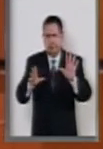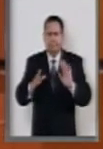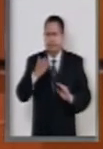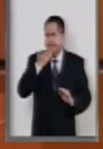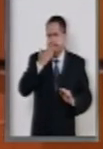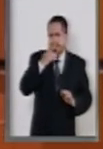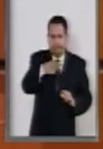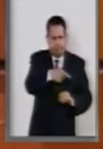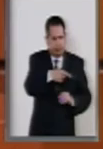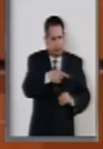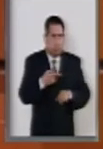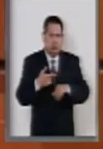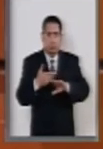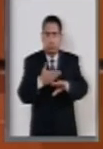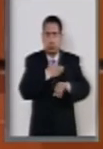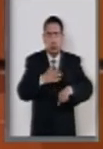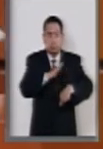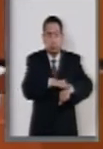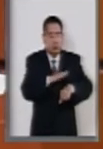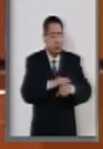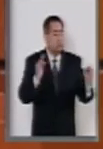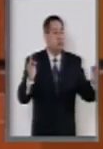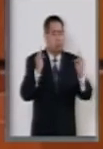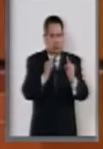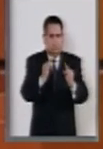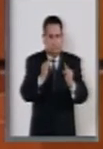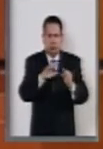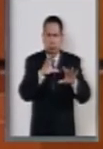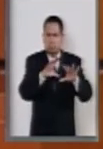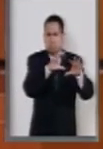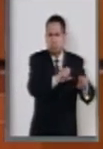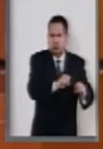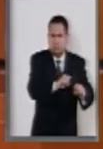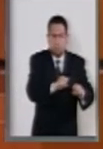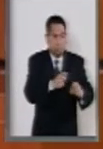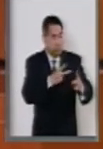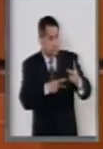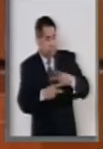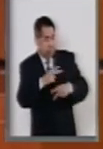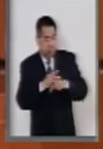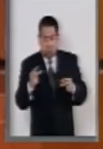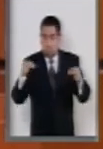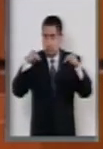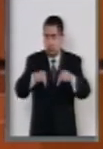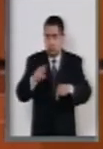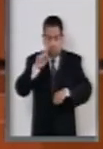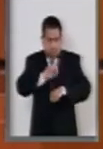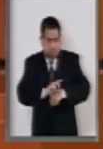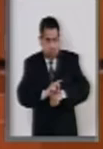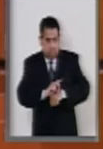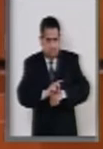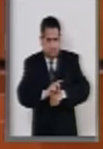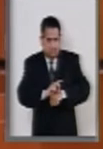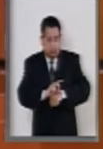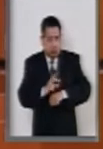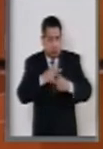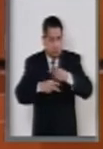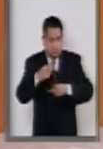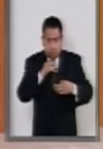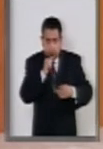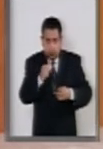que al imputado se le requiera comparecer o que se le arreste si no asiste a la audiencia respectiva. Sin embargo,